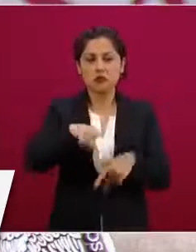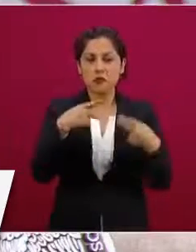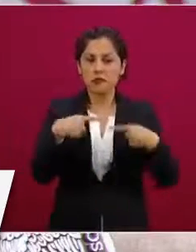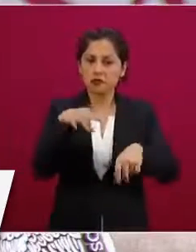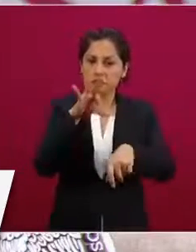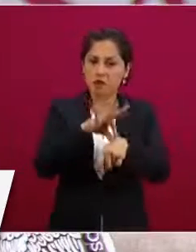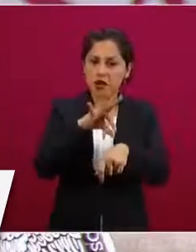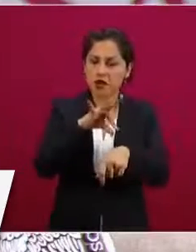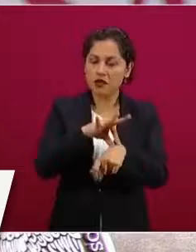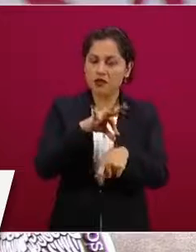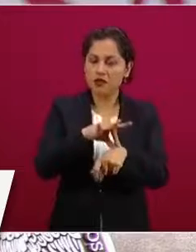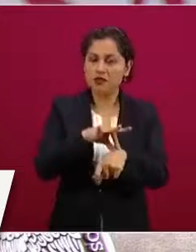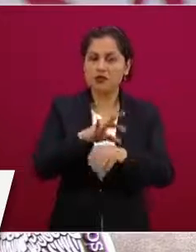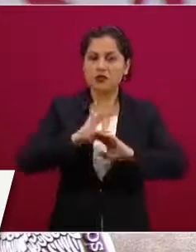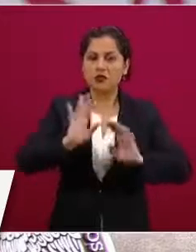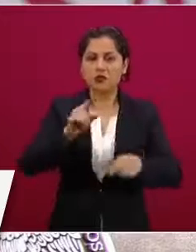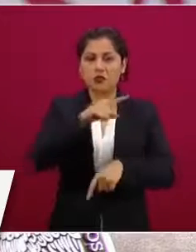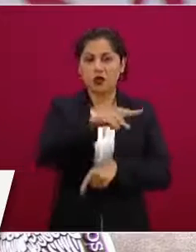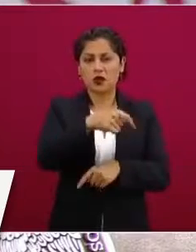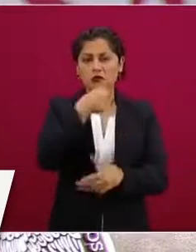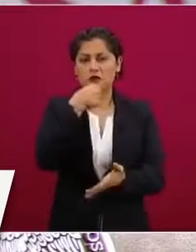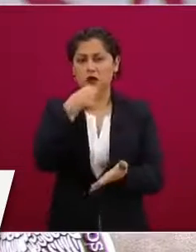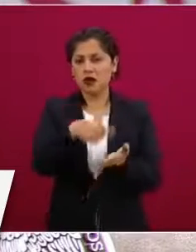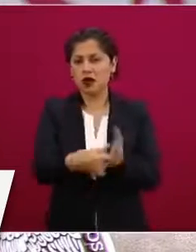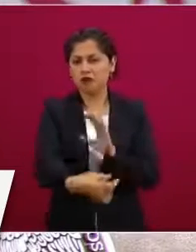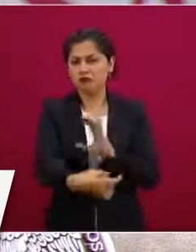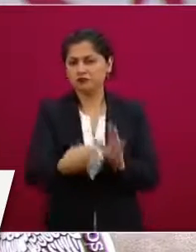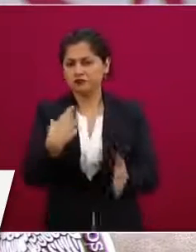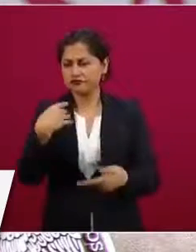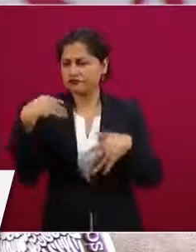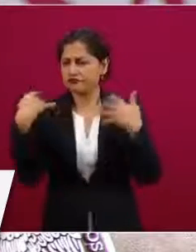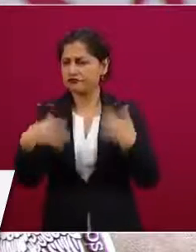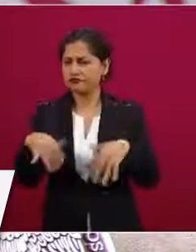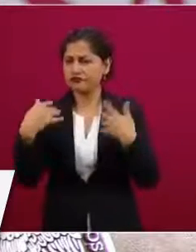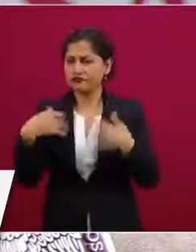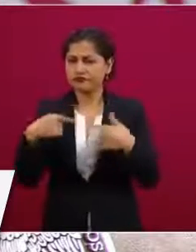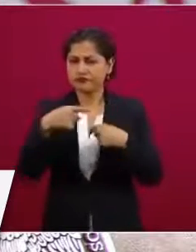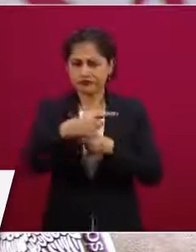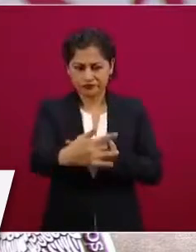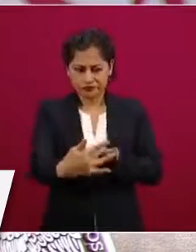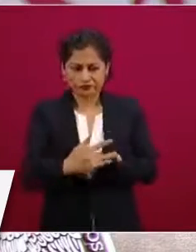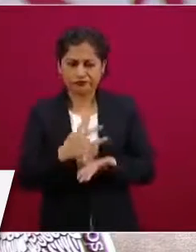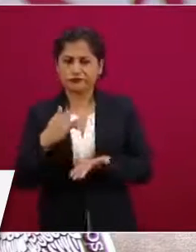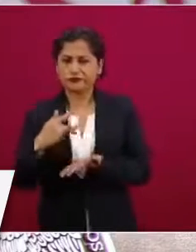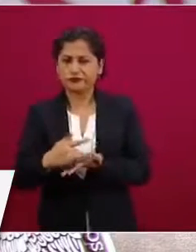me mandan cartas apoyando